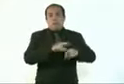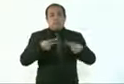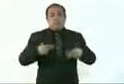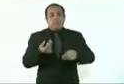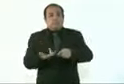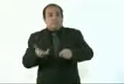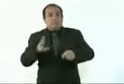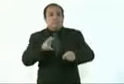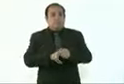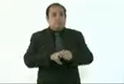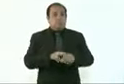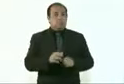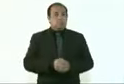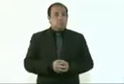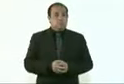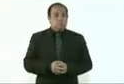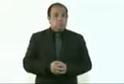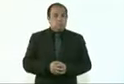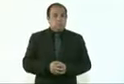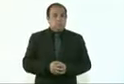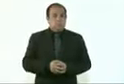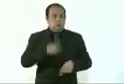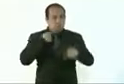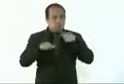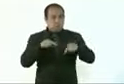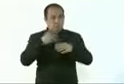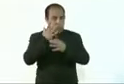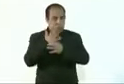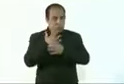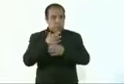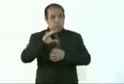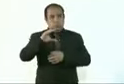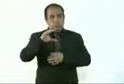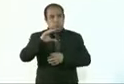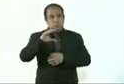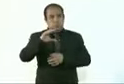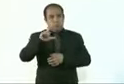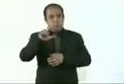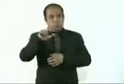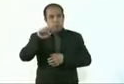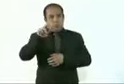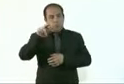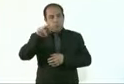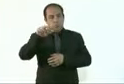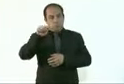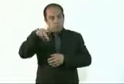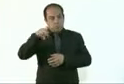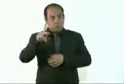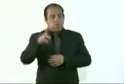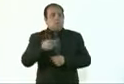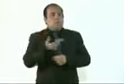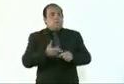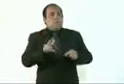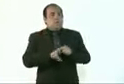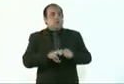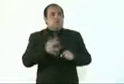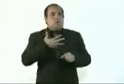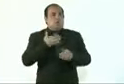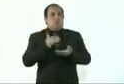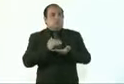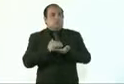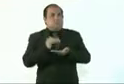aunque por los comentarios que nos ha hecho Clar, es de que las hospitalizaciones pues no están ni siquiera a la